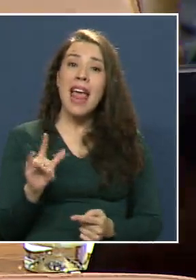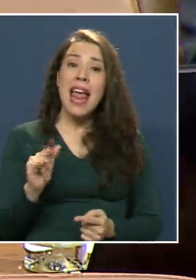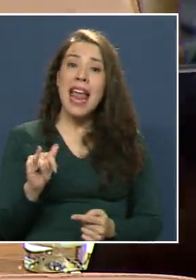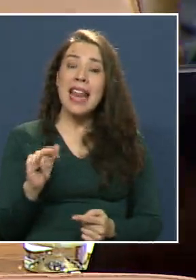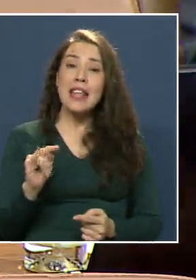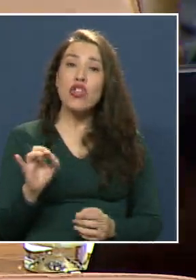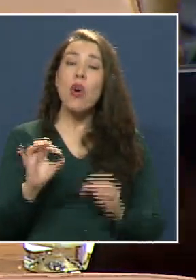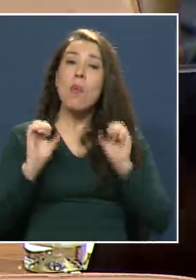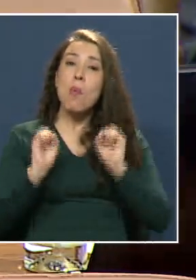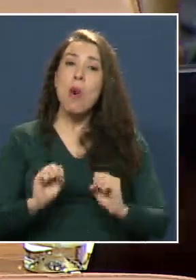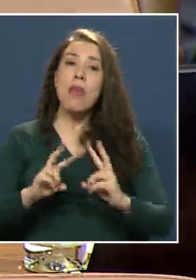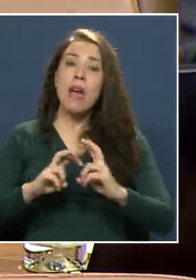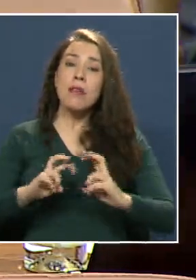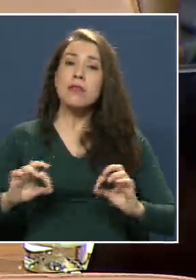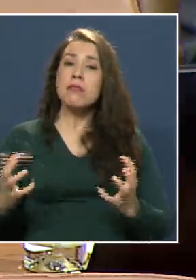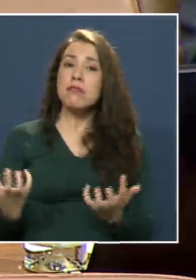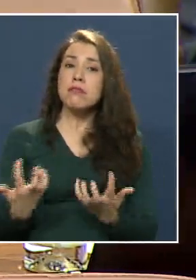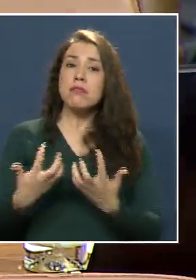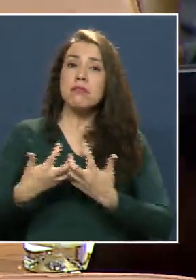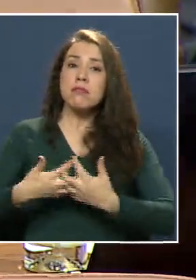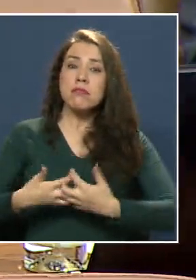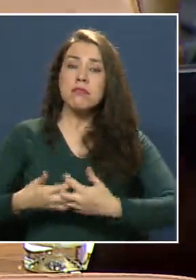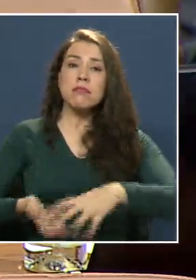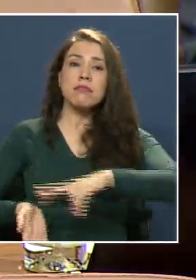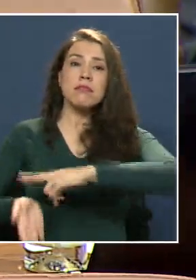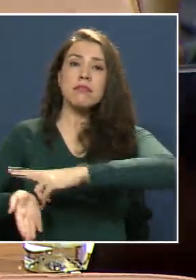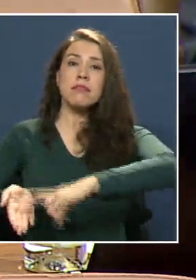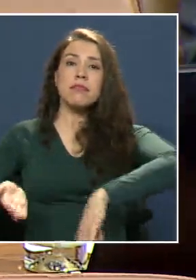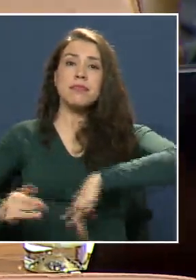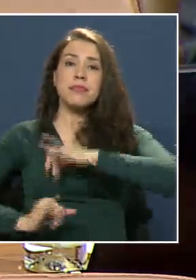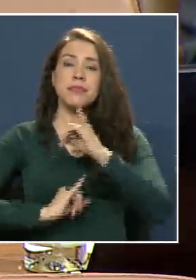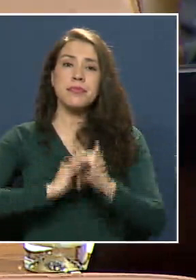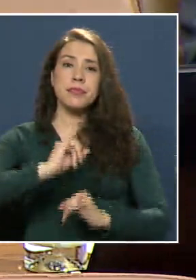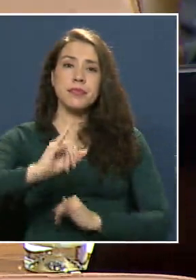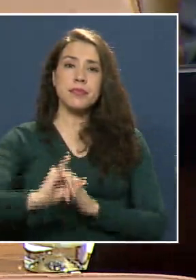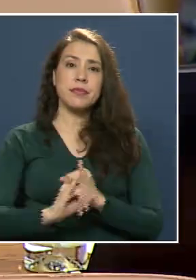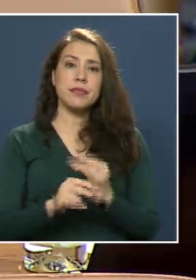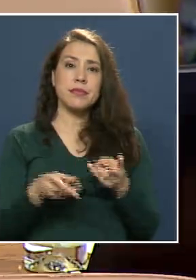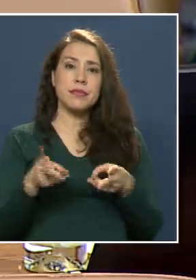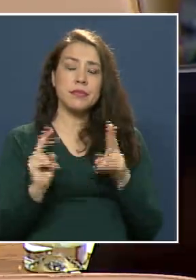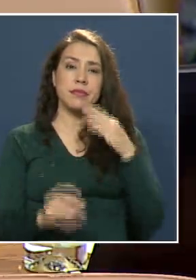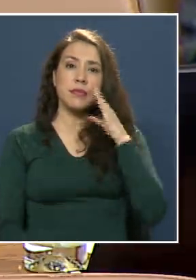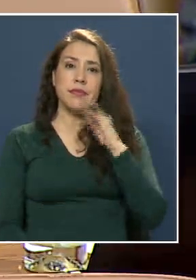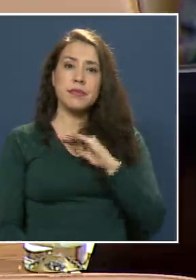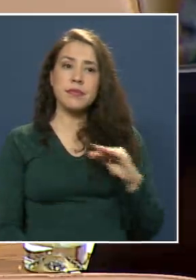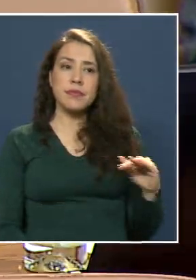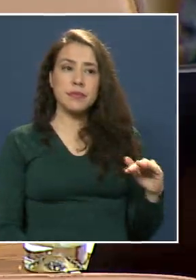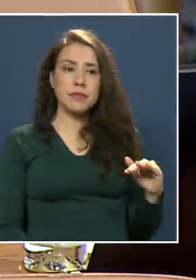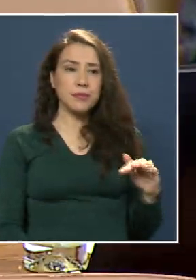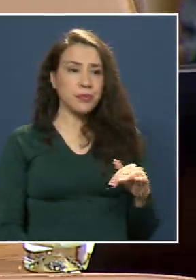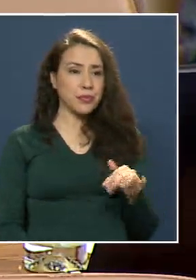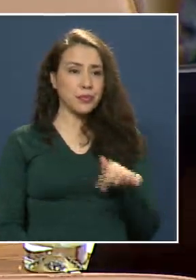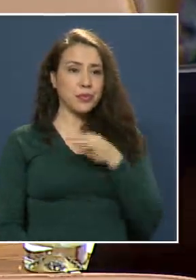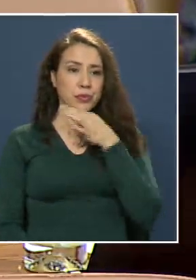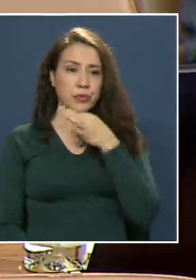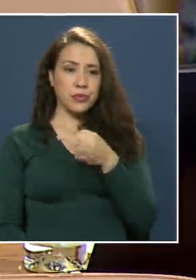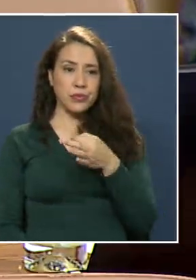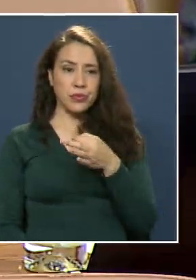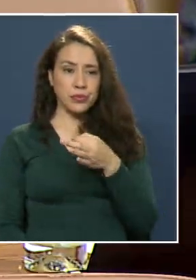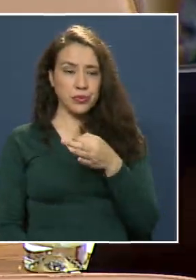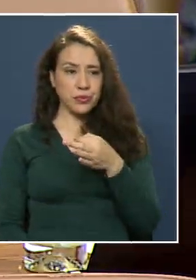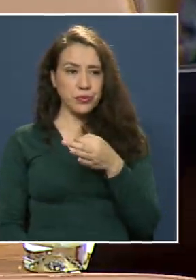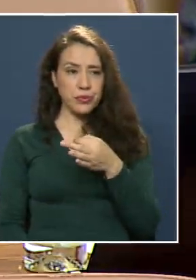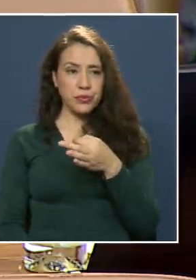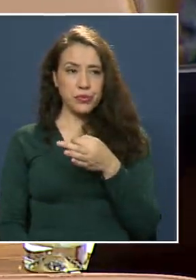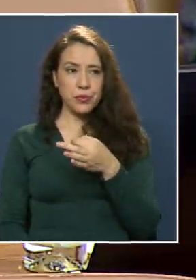en armonía con la Convención Internacional de Derechos del Niño, que expresa que